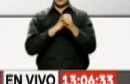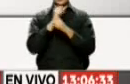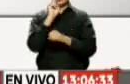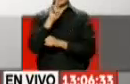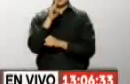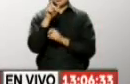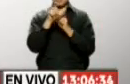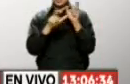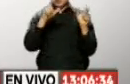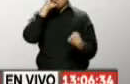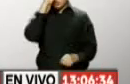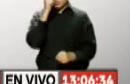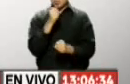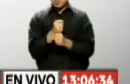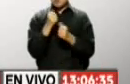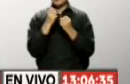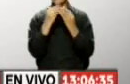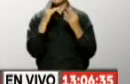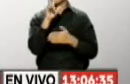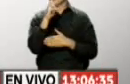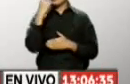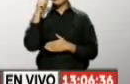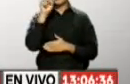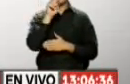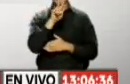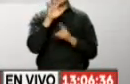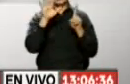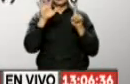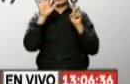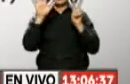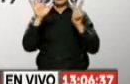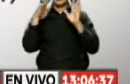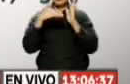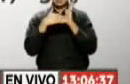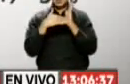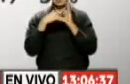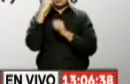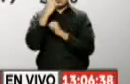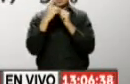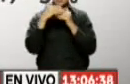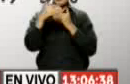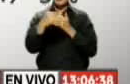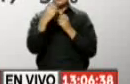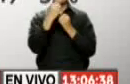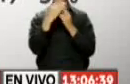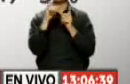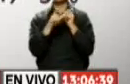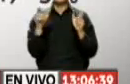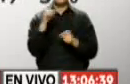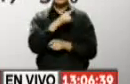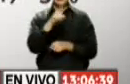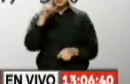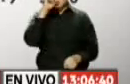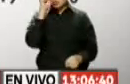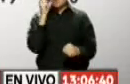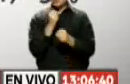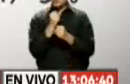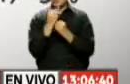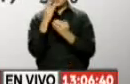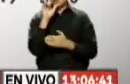las personas con empleo adecuado eran 3.267.000. Un año después, el total de ciudadanos con este tipo de trabajo